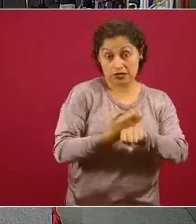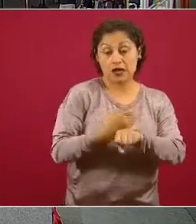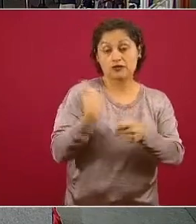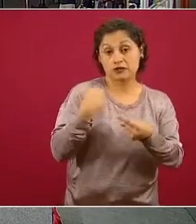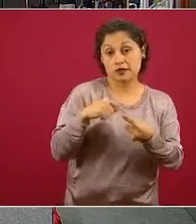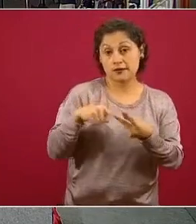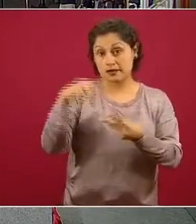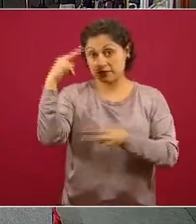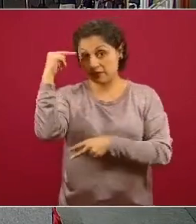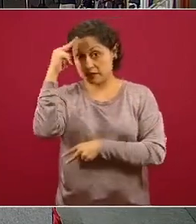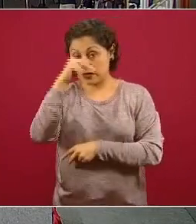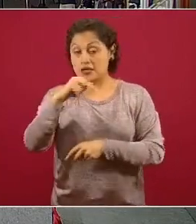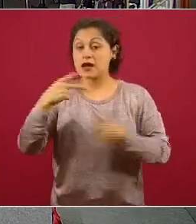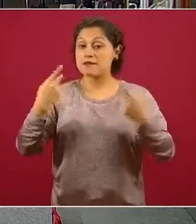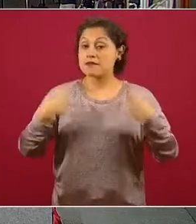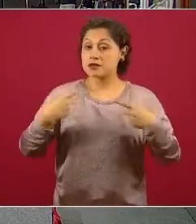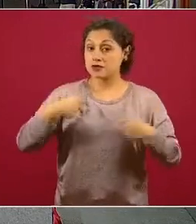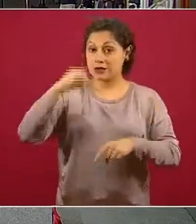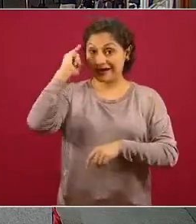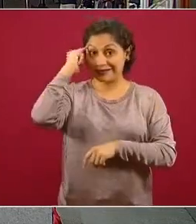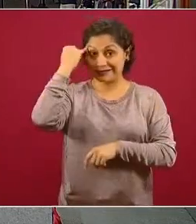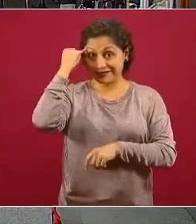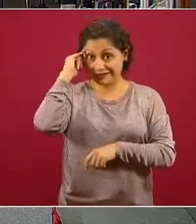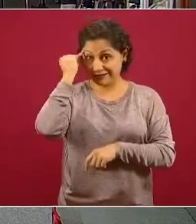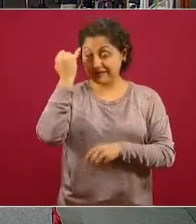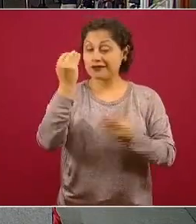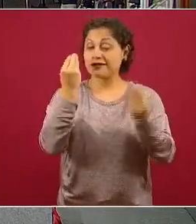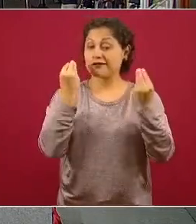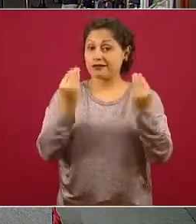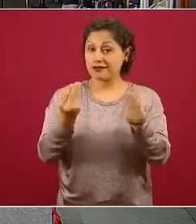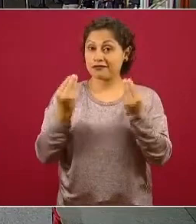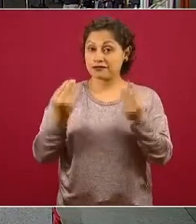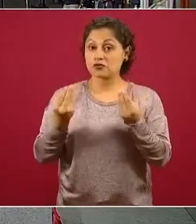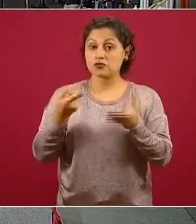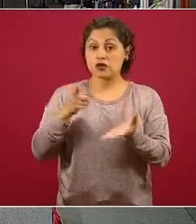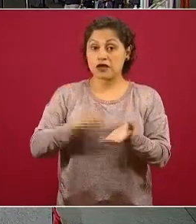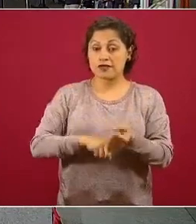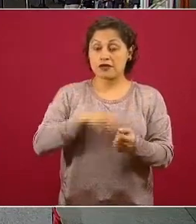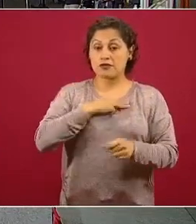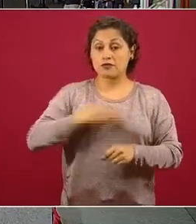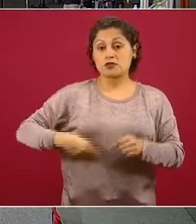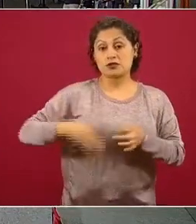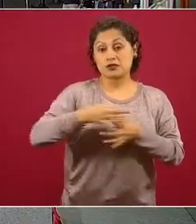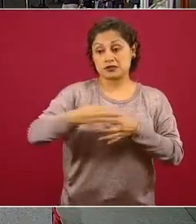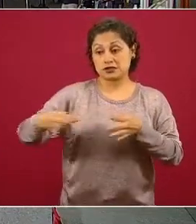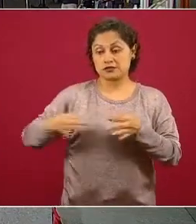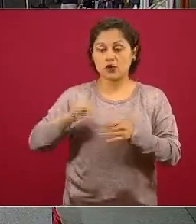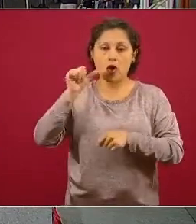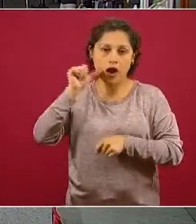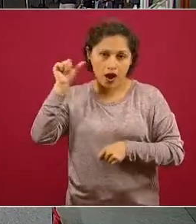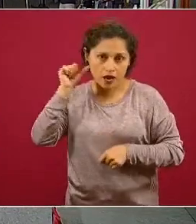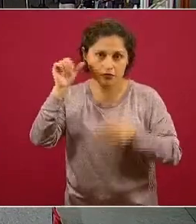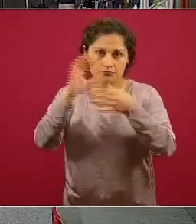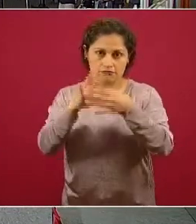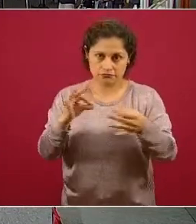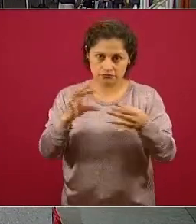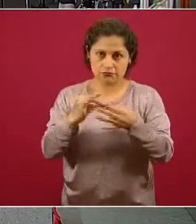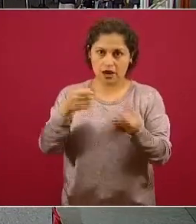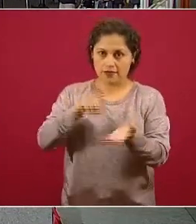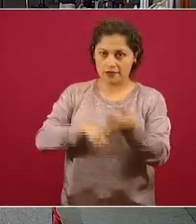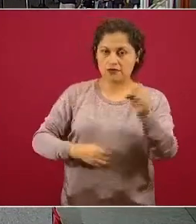indígena es sobresaliente. En los municipios que señalaron ayer de Tabasco, donde